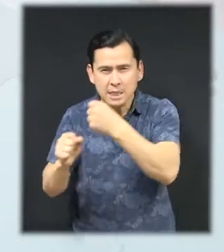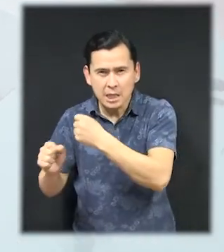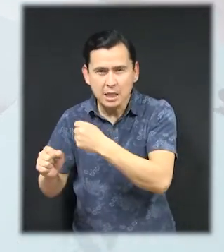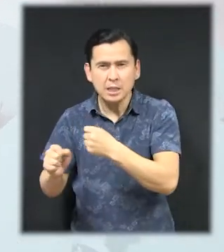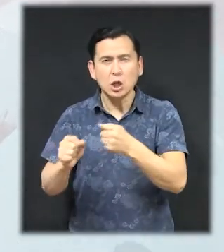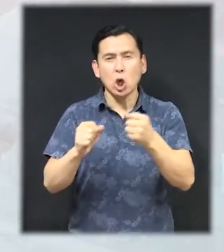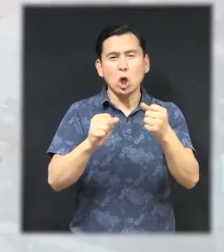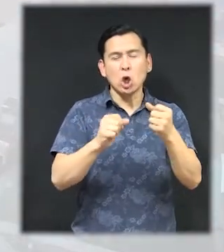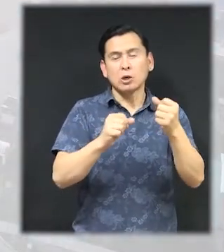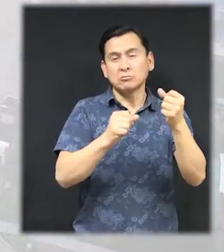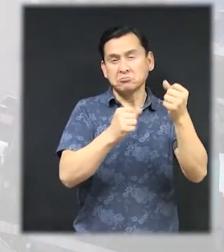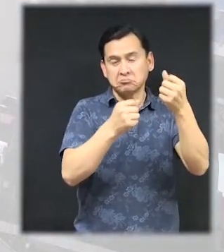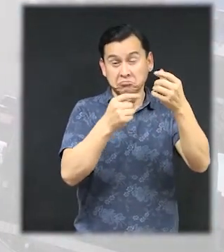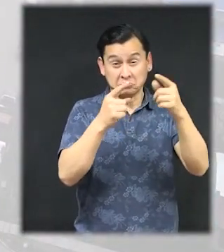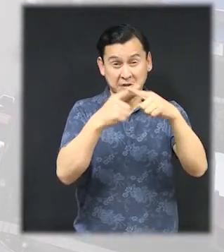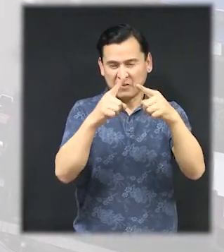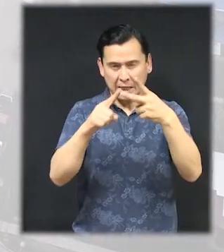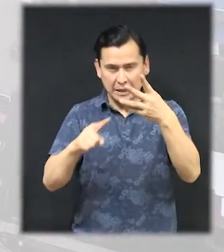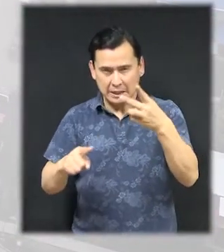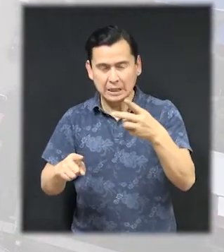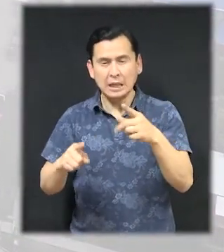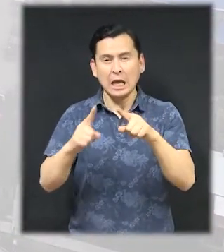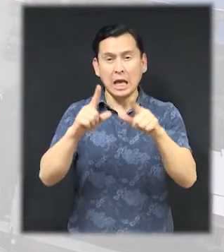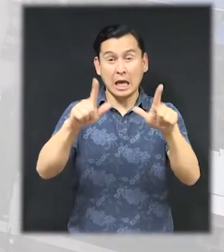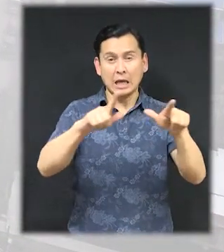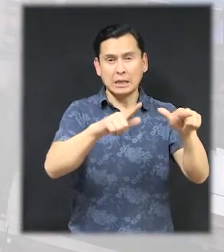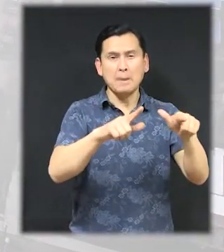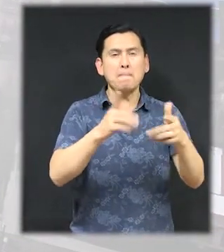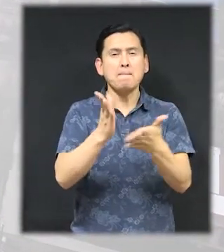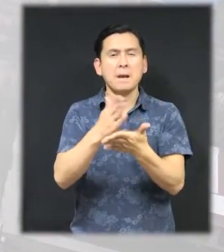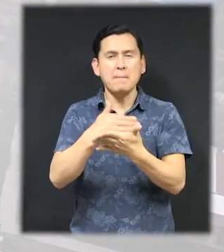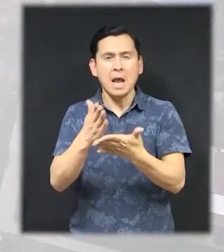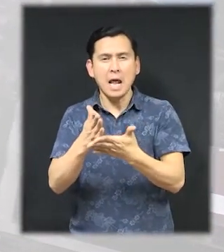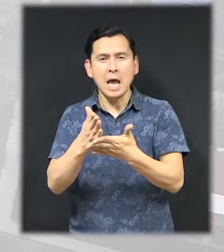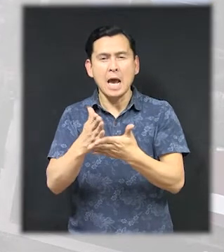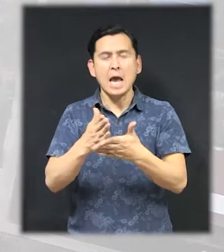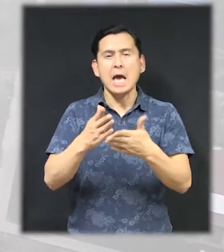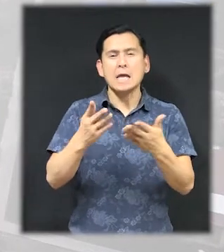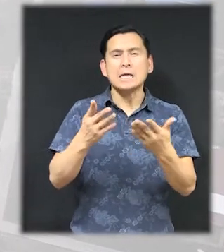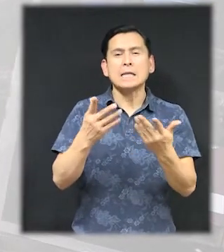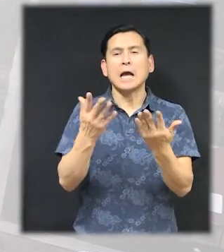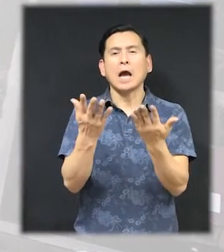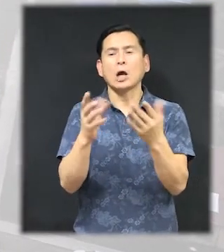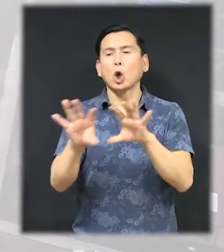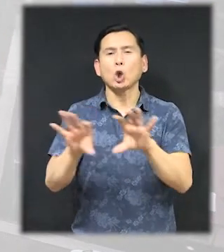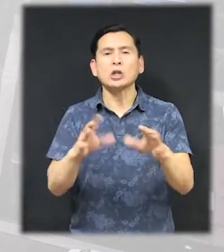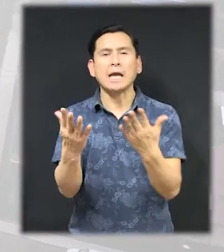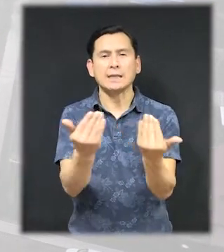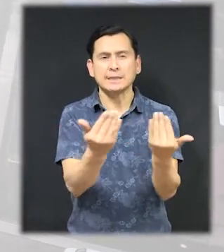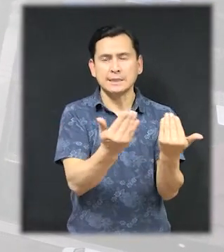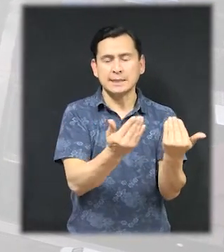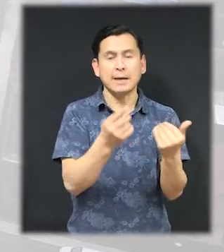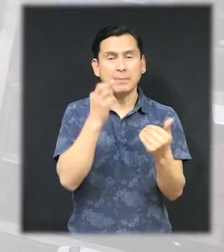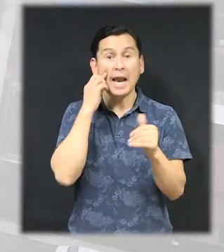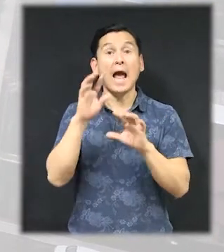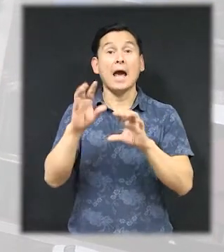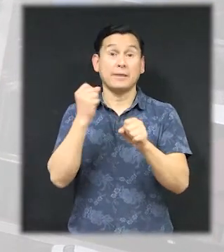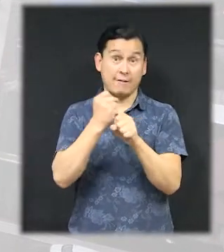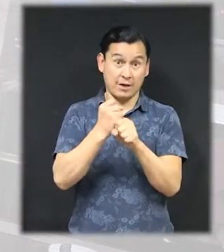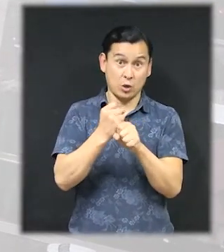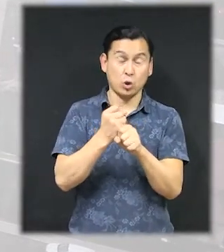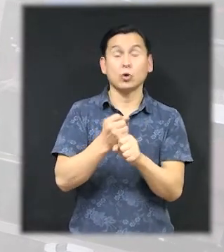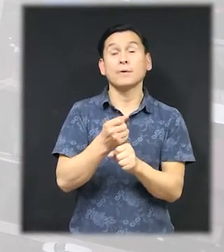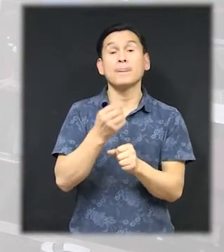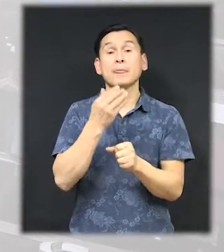técnicos paramédicos en el contexto de la escasez de profesionales de la salud. Esto también